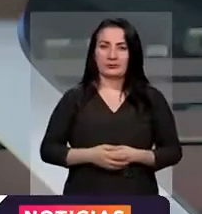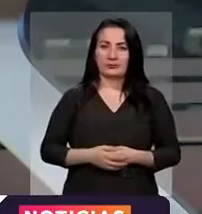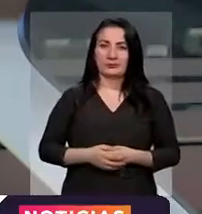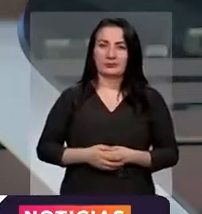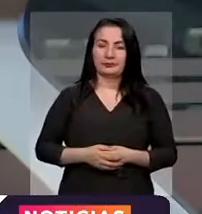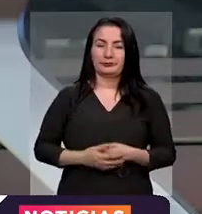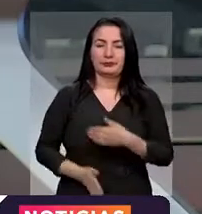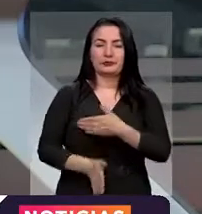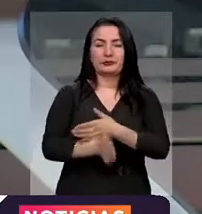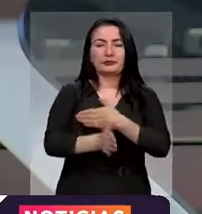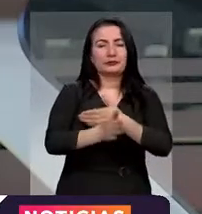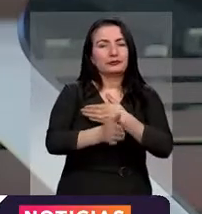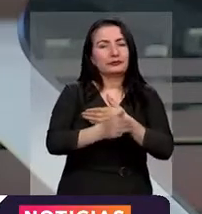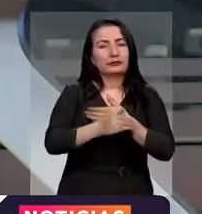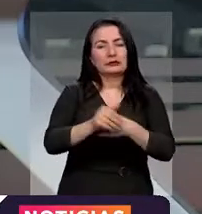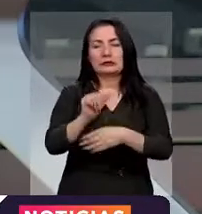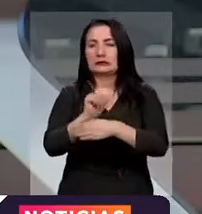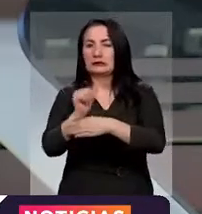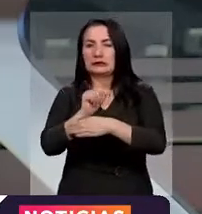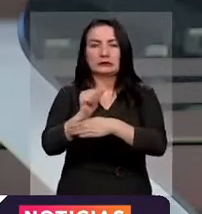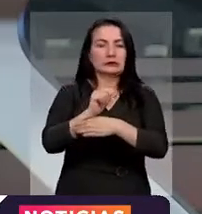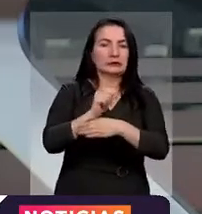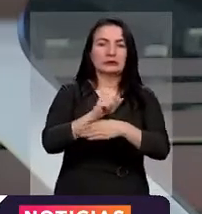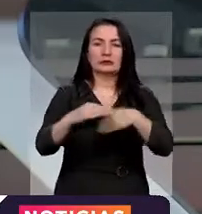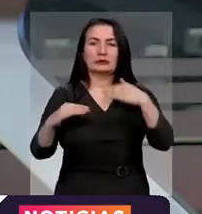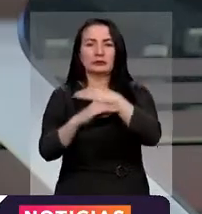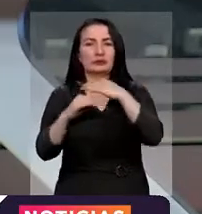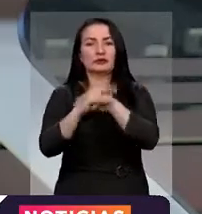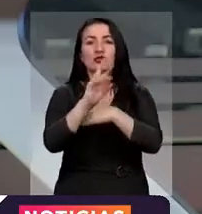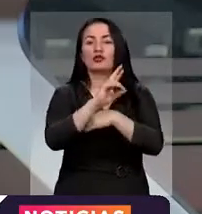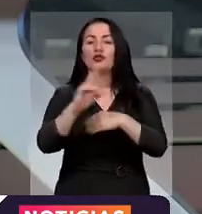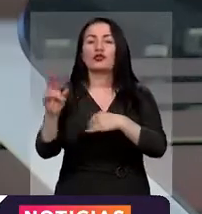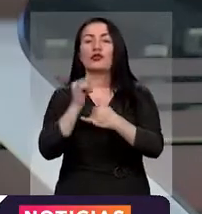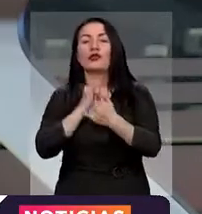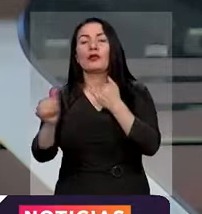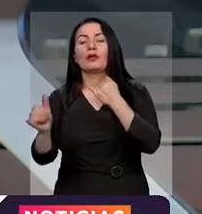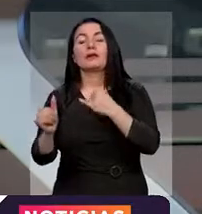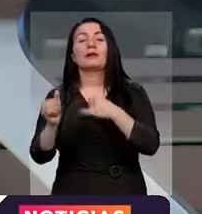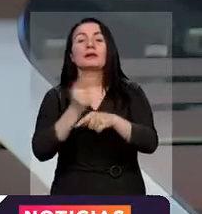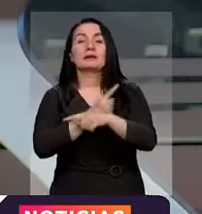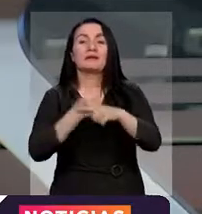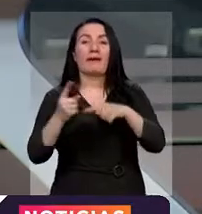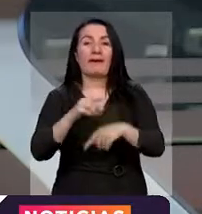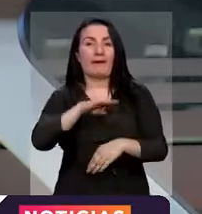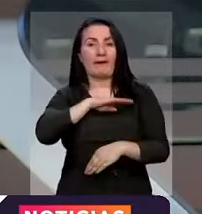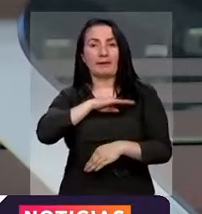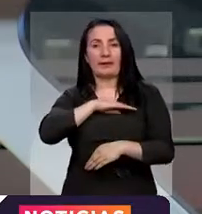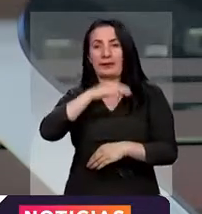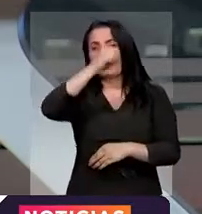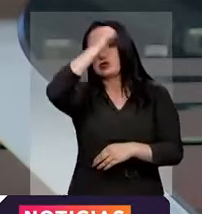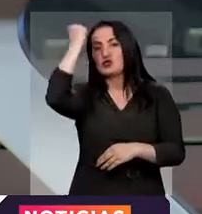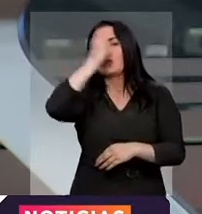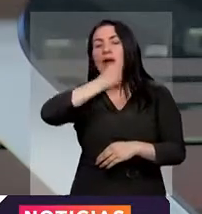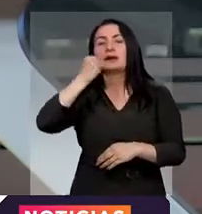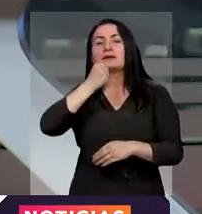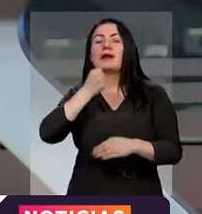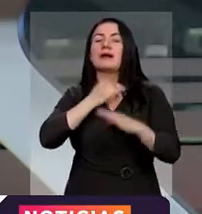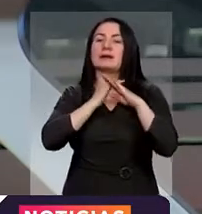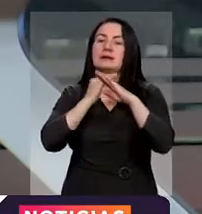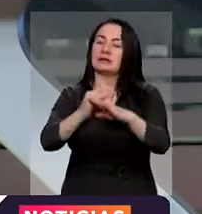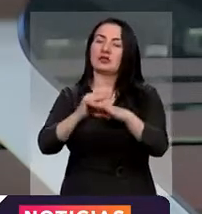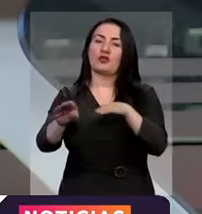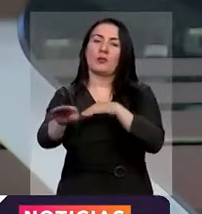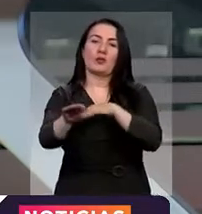Debido a la constante congestión vehicular que se presenta en la autopista Sur todos los fines de semana, el alcalde de Soacha implementará la restricción del pico y